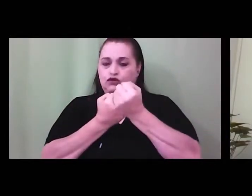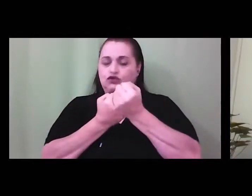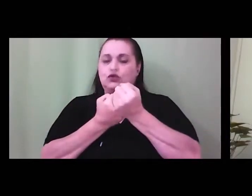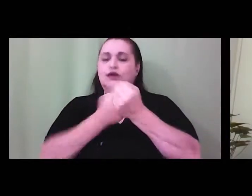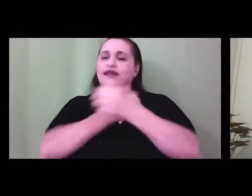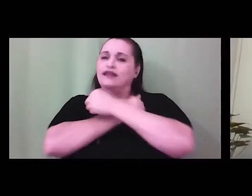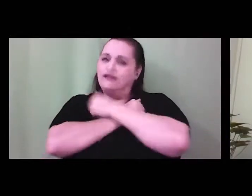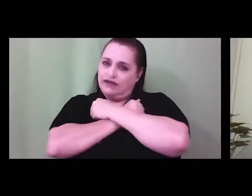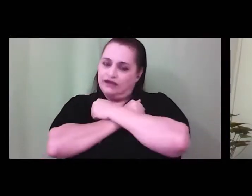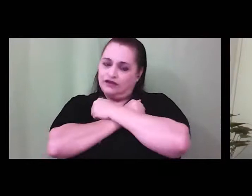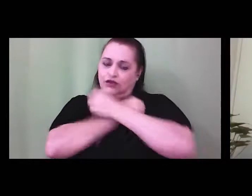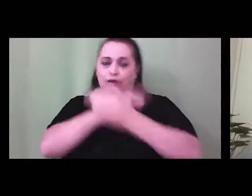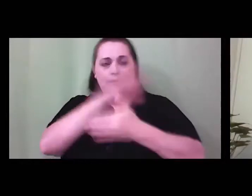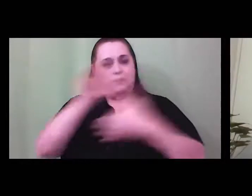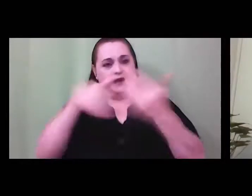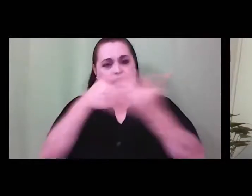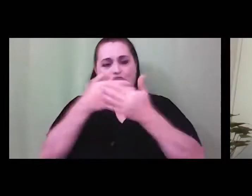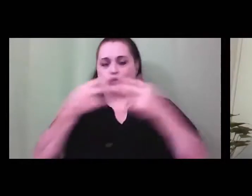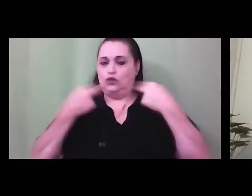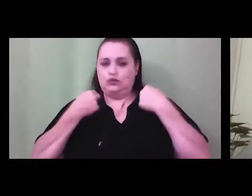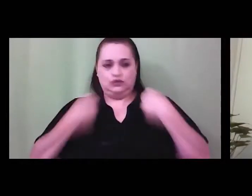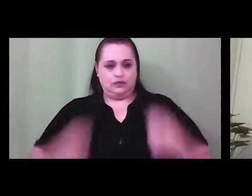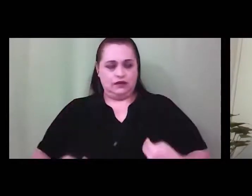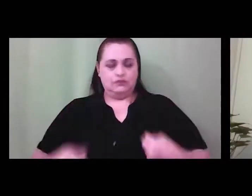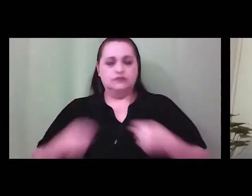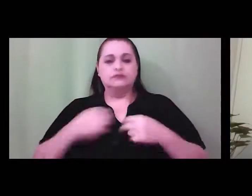afecto para todos los seres humanos.